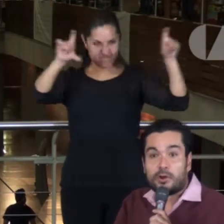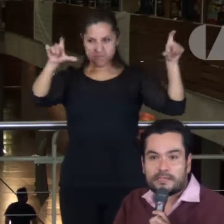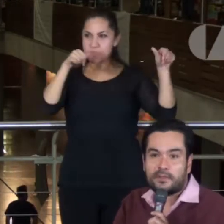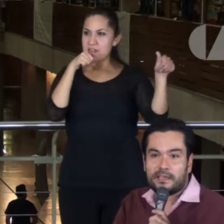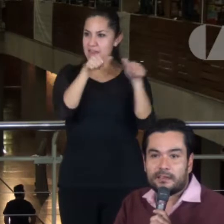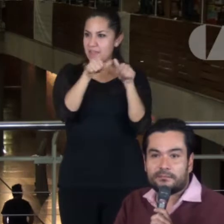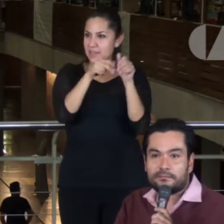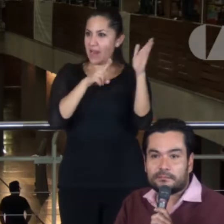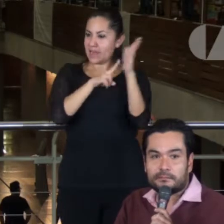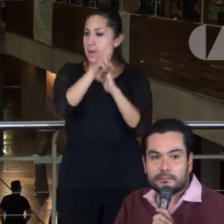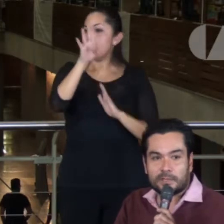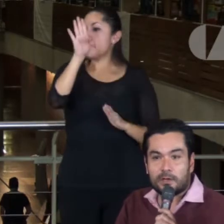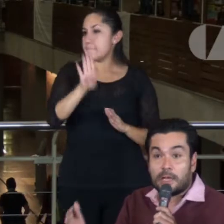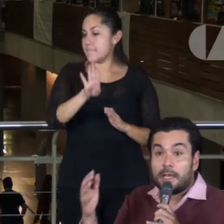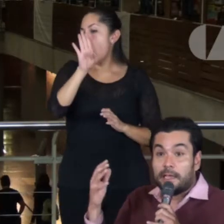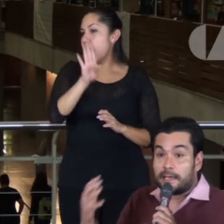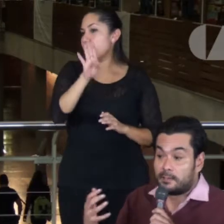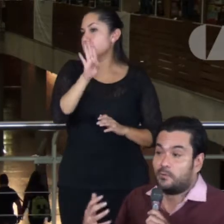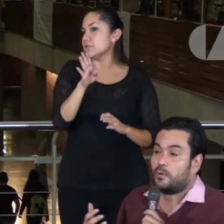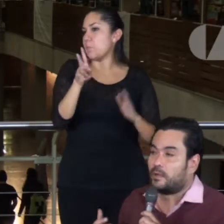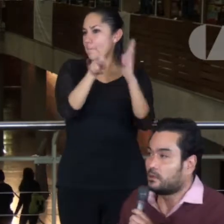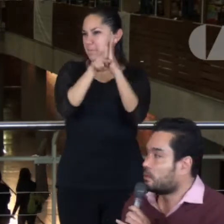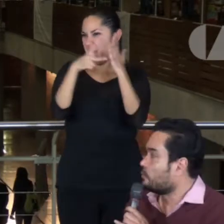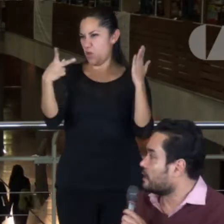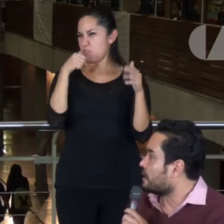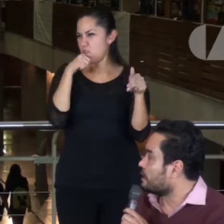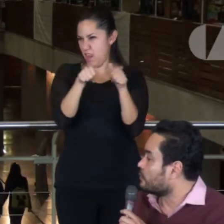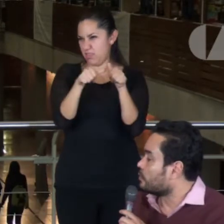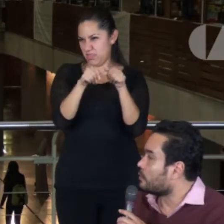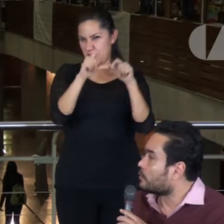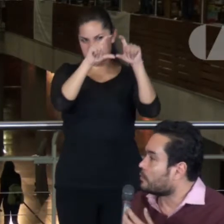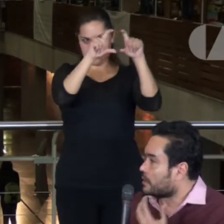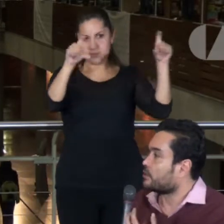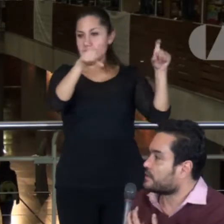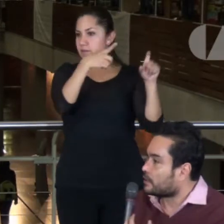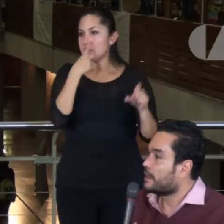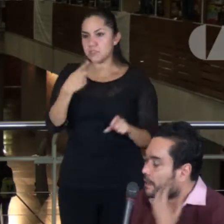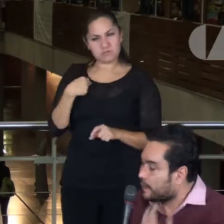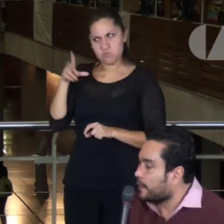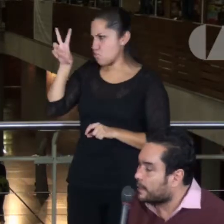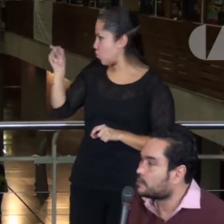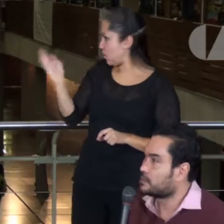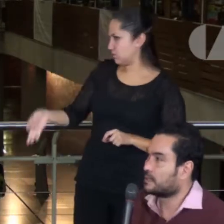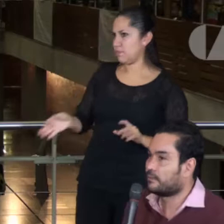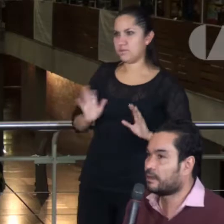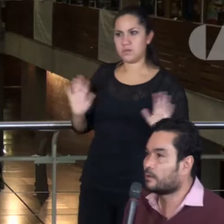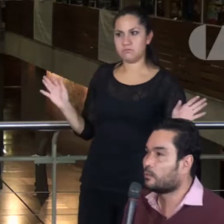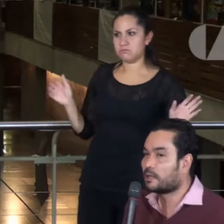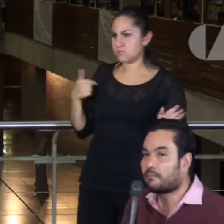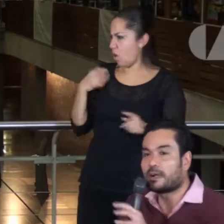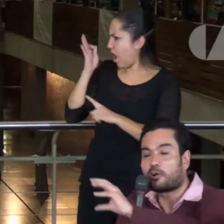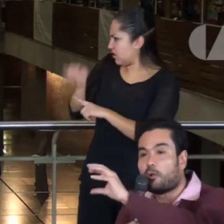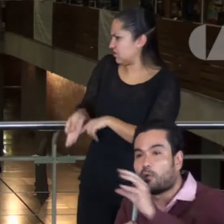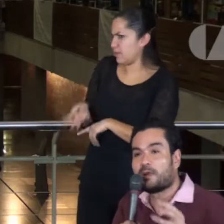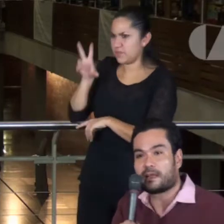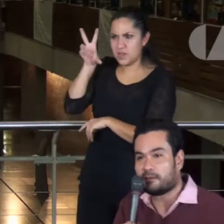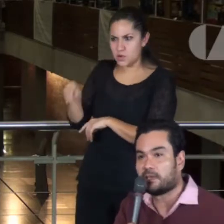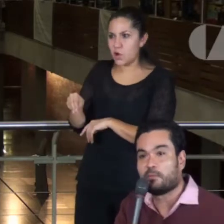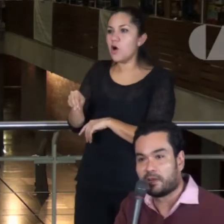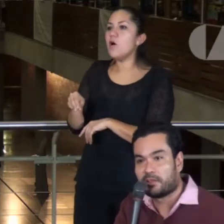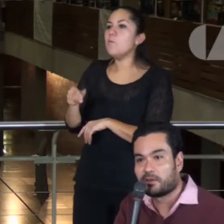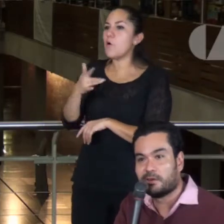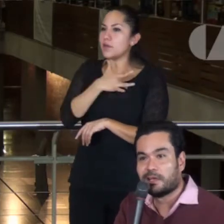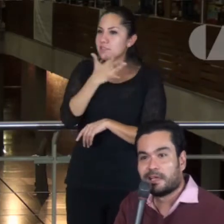no lo acepte no y que es un momento como de como que yo en eso se refleja como un drama como un